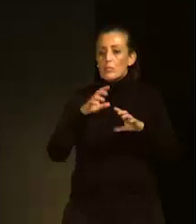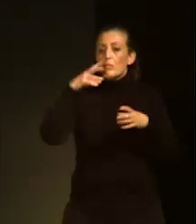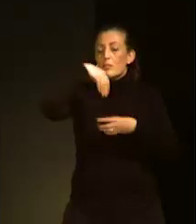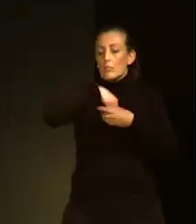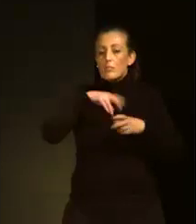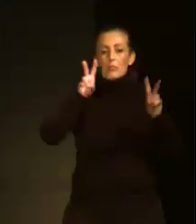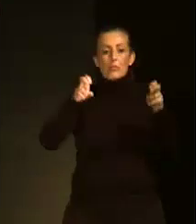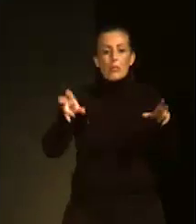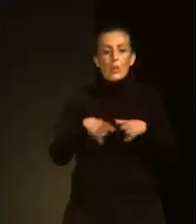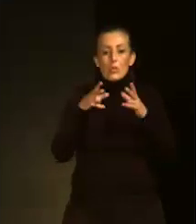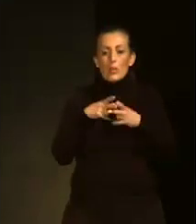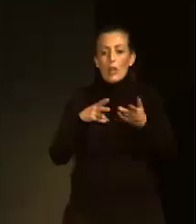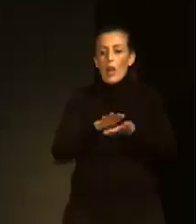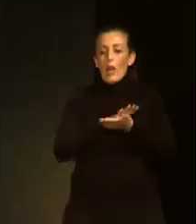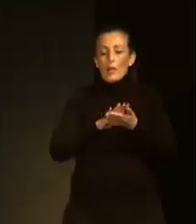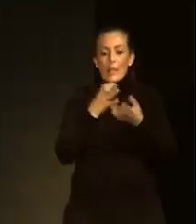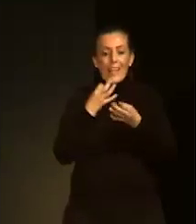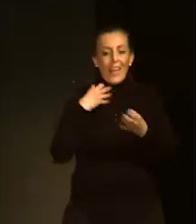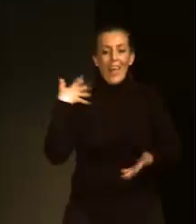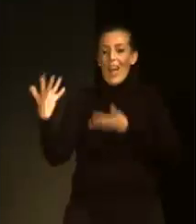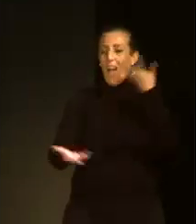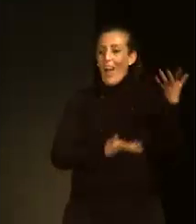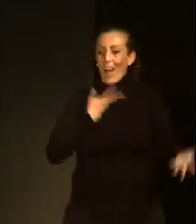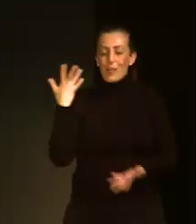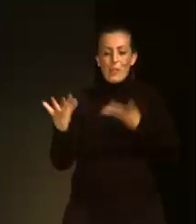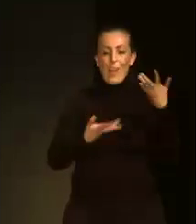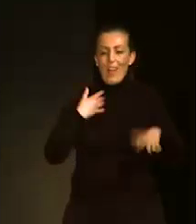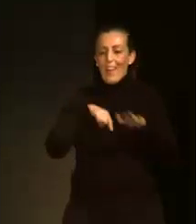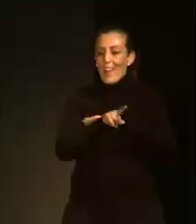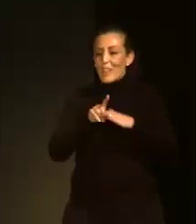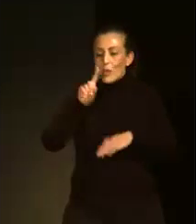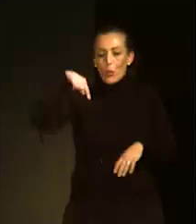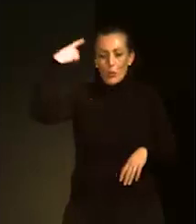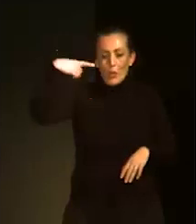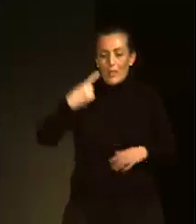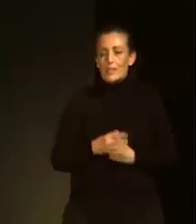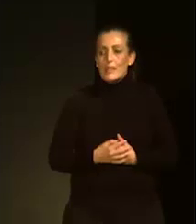social la base de todos es la animación o la gestión cultural